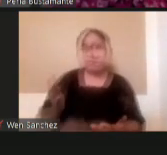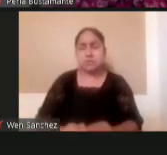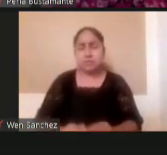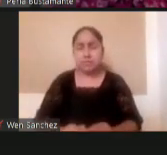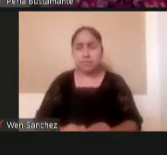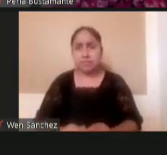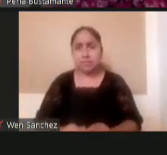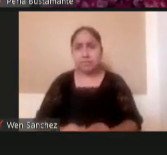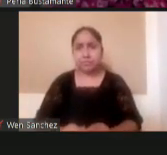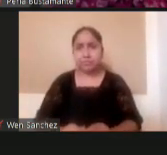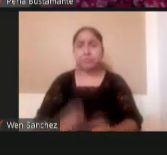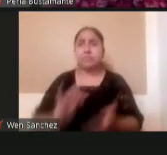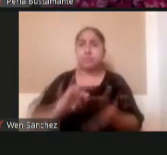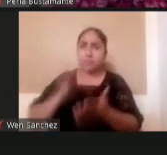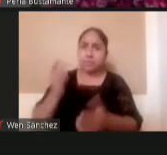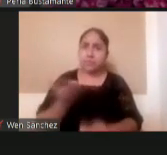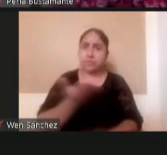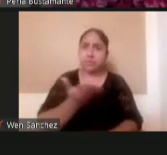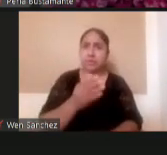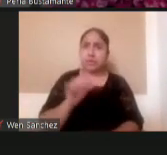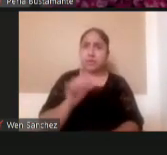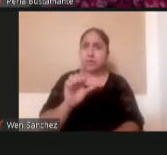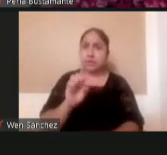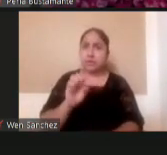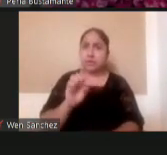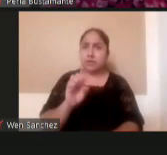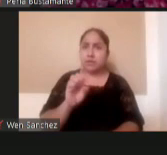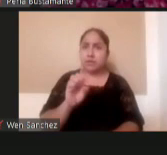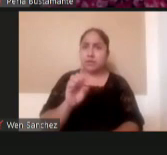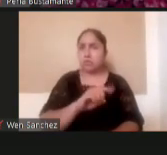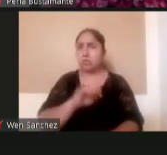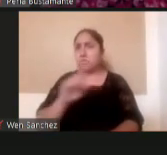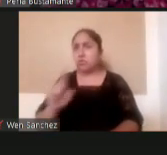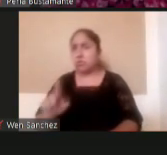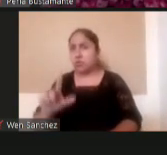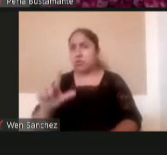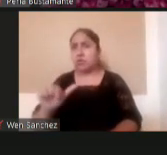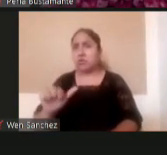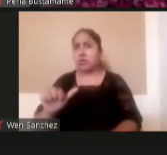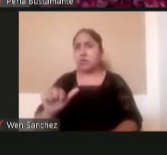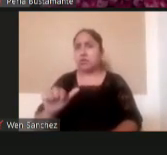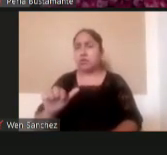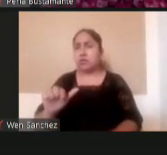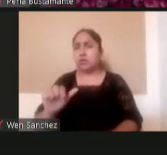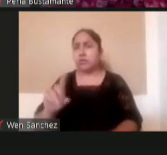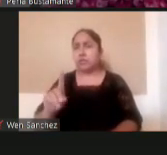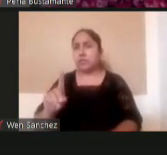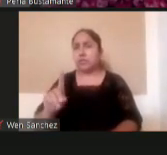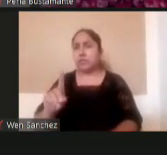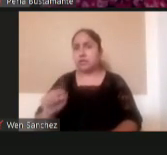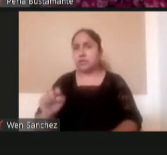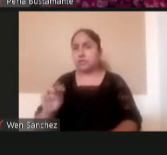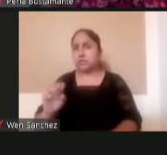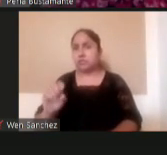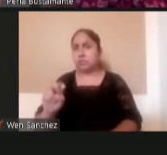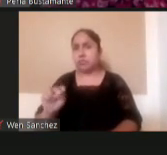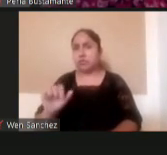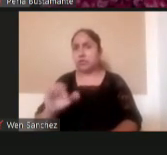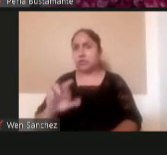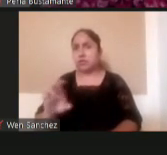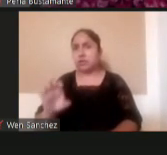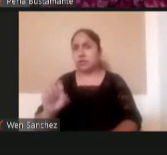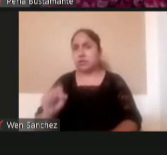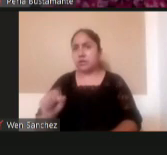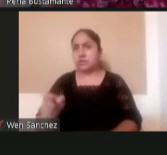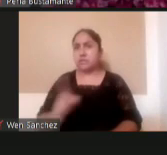regidora. Regidora Amparo Beltrán, la escuchamos y luego está usted anotado, regidor Díaz Monarres. Regidora Beltrán y luego regidora Laura